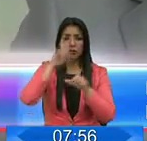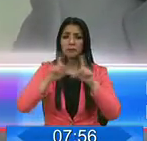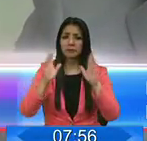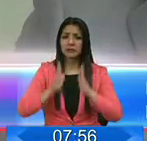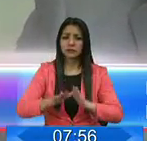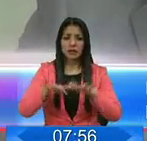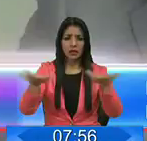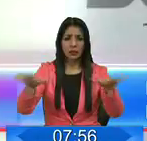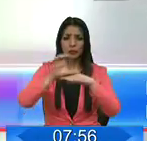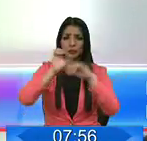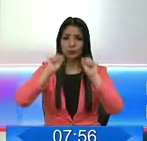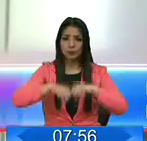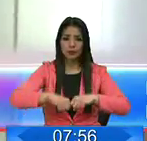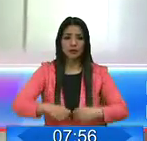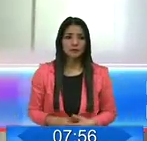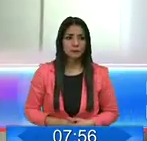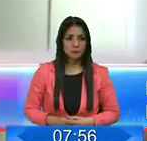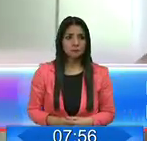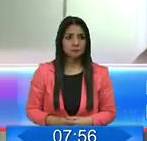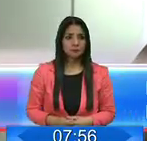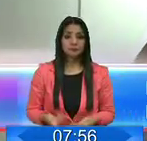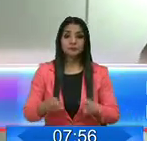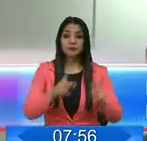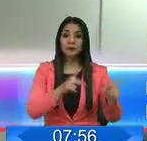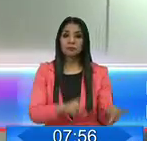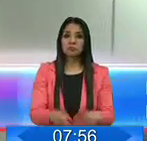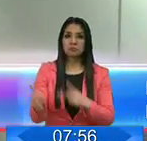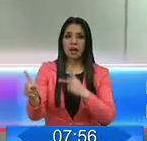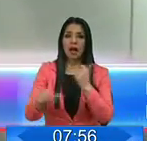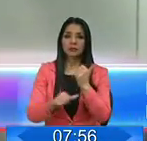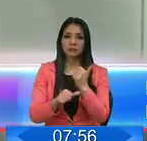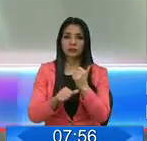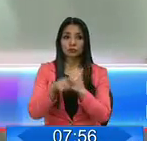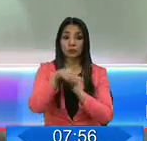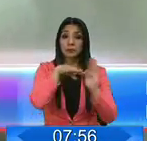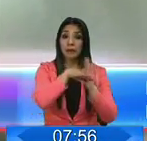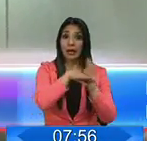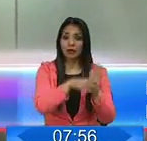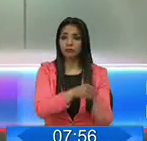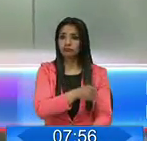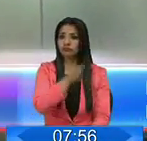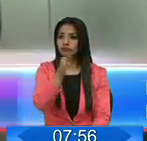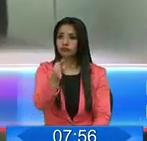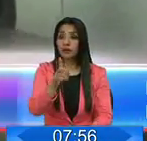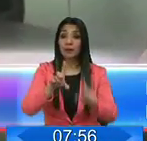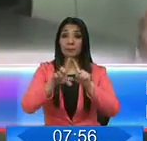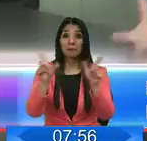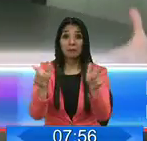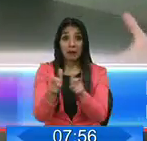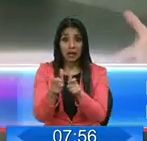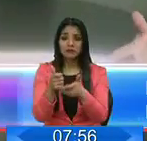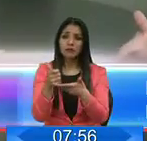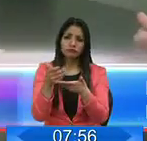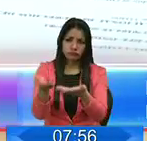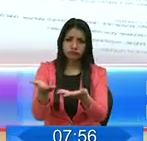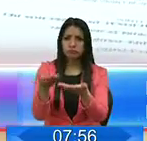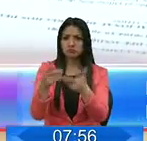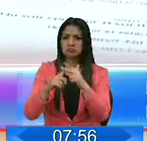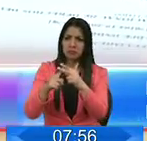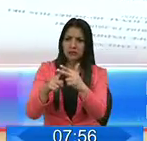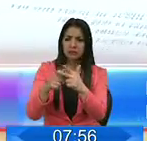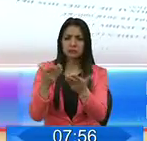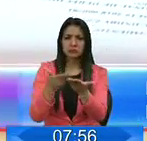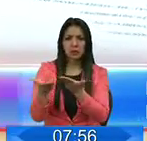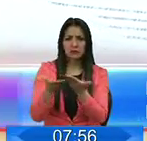del país. Se accionará además un plan para que los asesores del banco puedan acudir hasta las pequeñas empresas y ofrecer el servicio y así simplificar